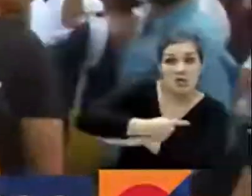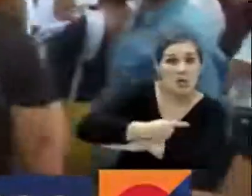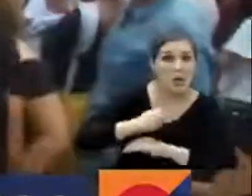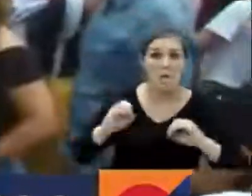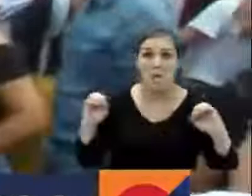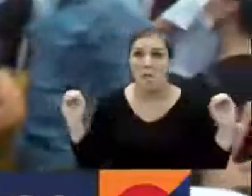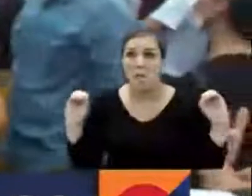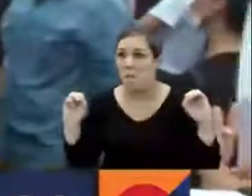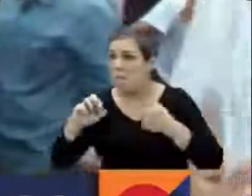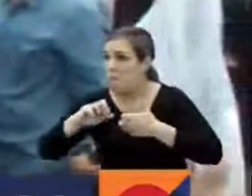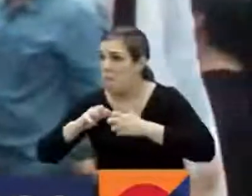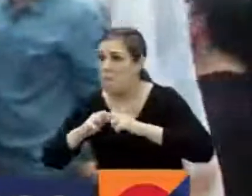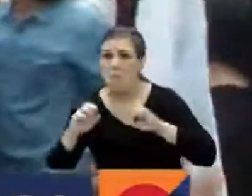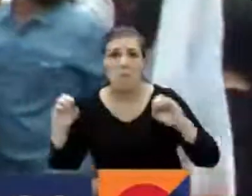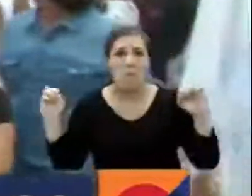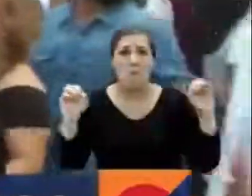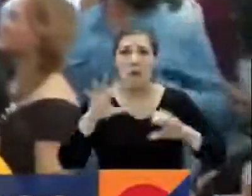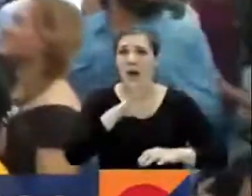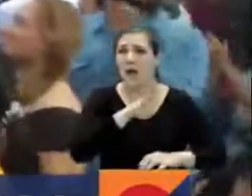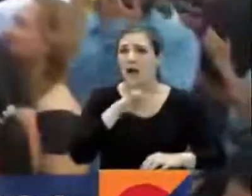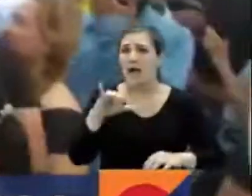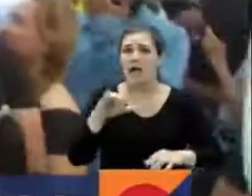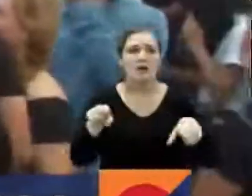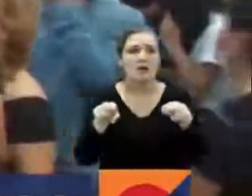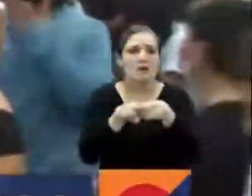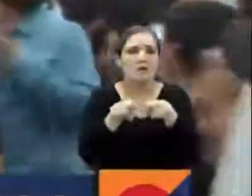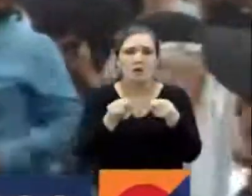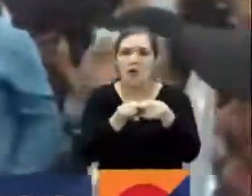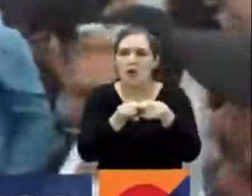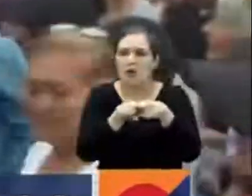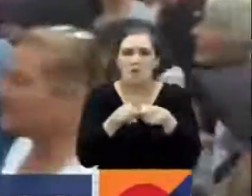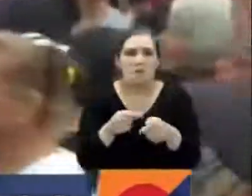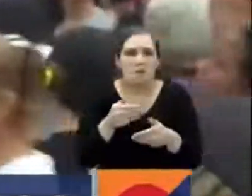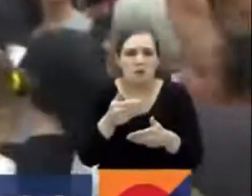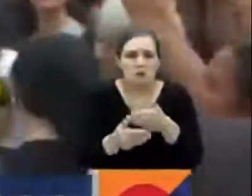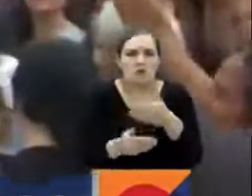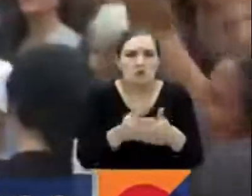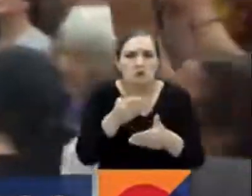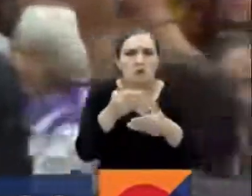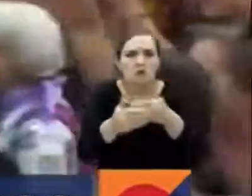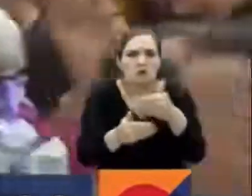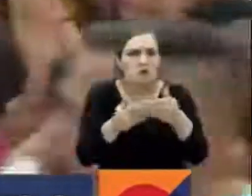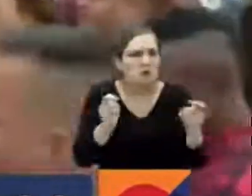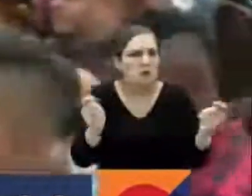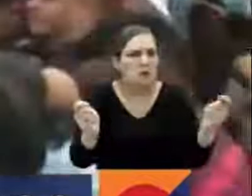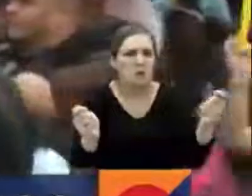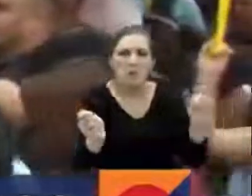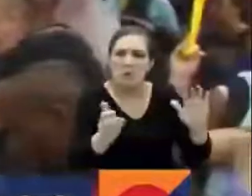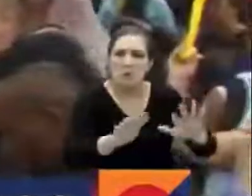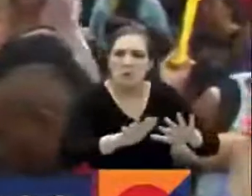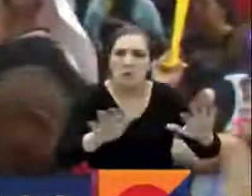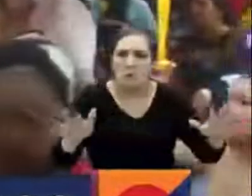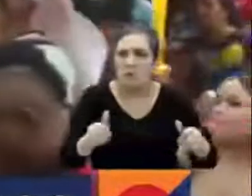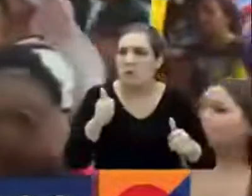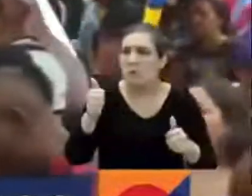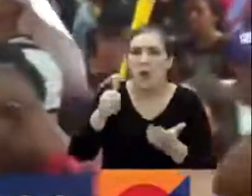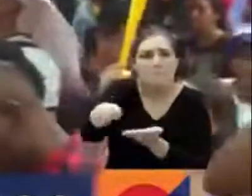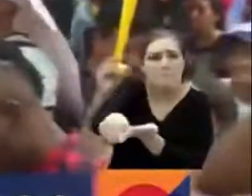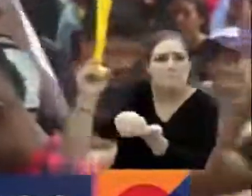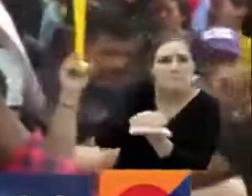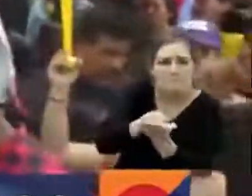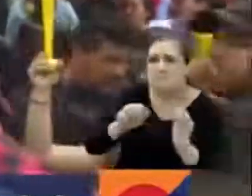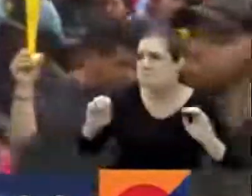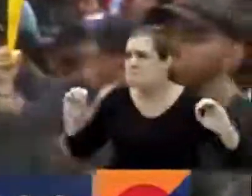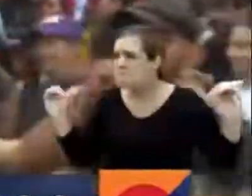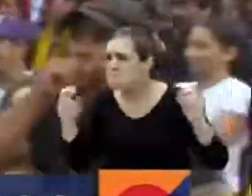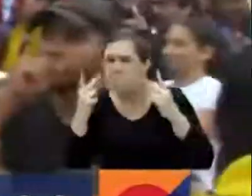mayores inconvenientes. De hecho, Cali ha sido una ciudad paulatinamente sola, esto lo han asegurado las autoridades. Tampoco se han